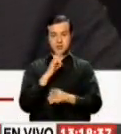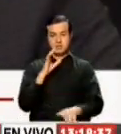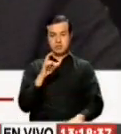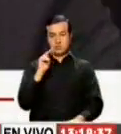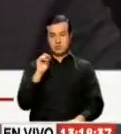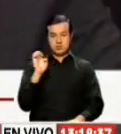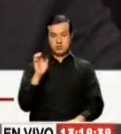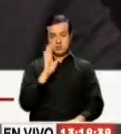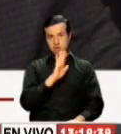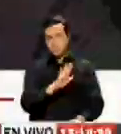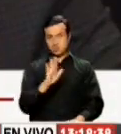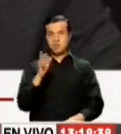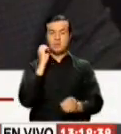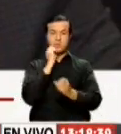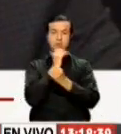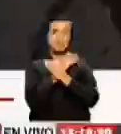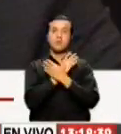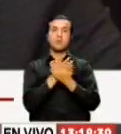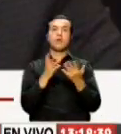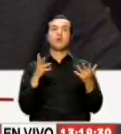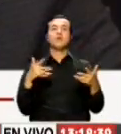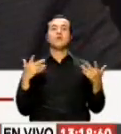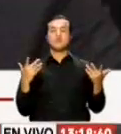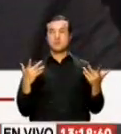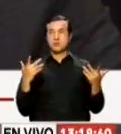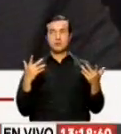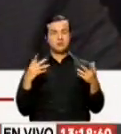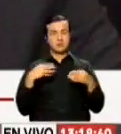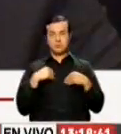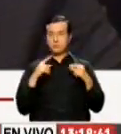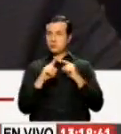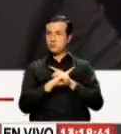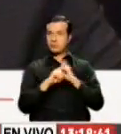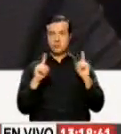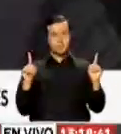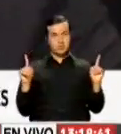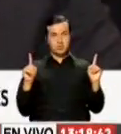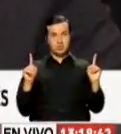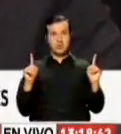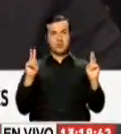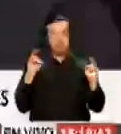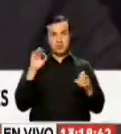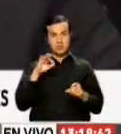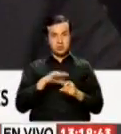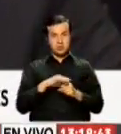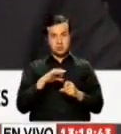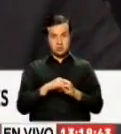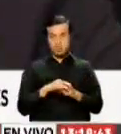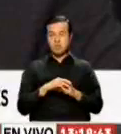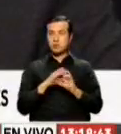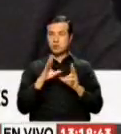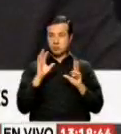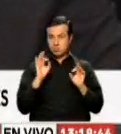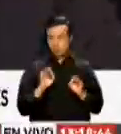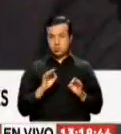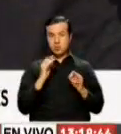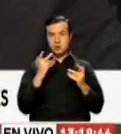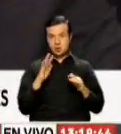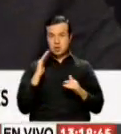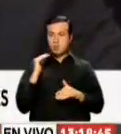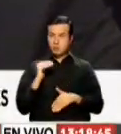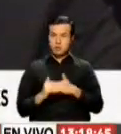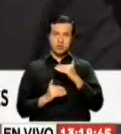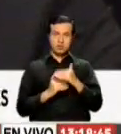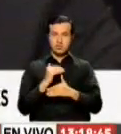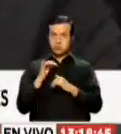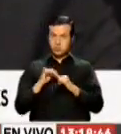Electoral ratificó que no aceptaba la objeción a la consulta popular de Quimsacocha, así que ya se encuentra en